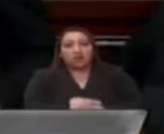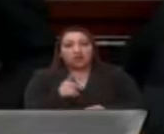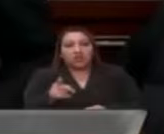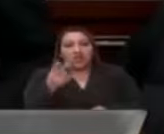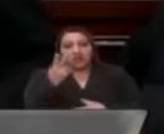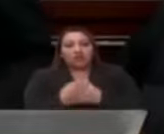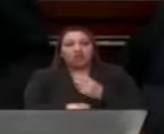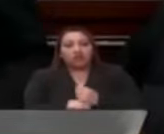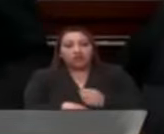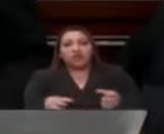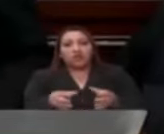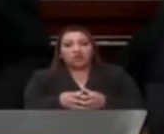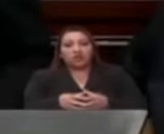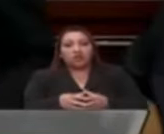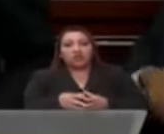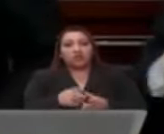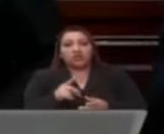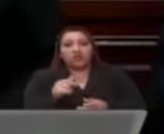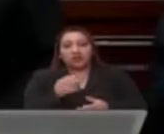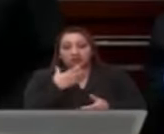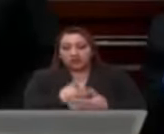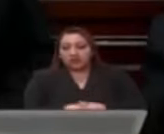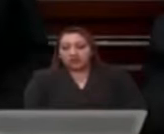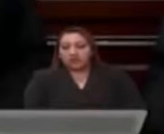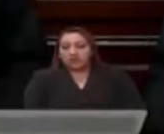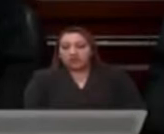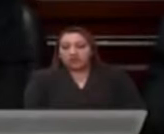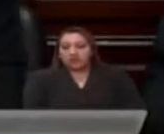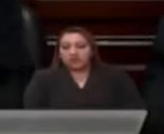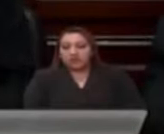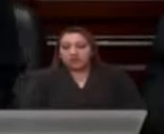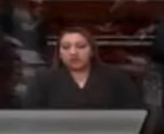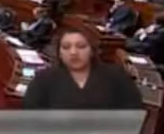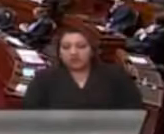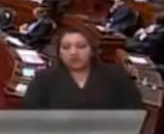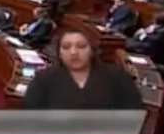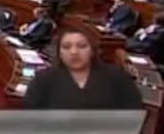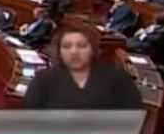de la confianza del gabinete de Fernando Zavala.